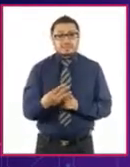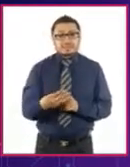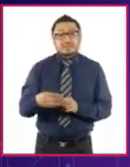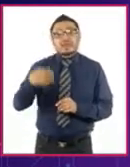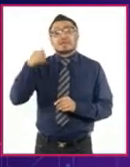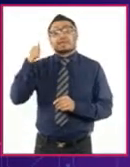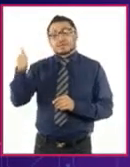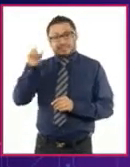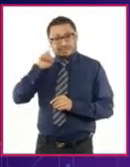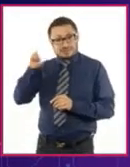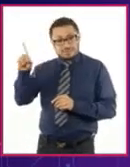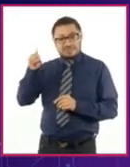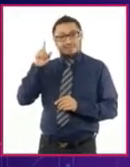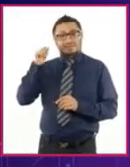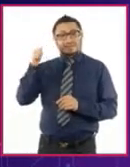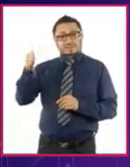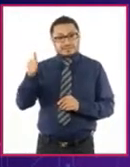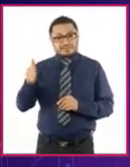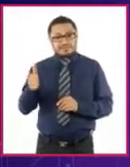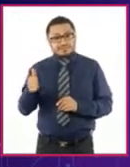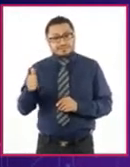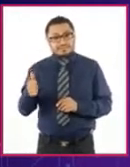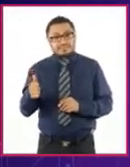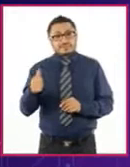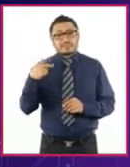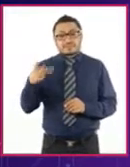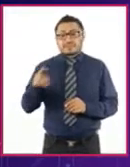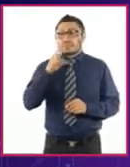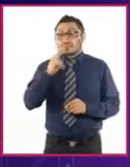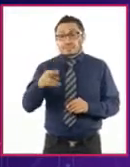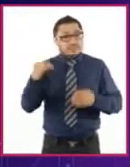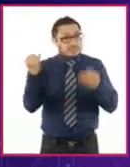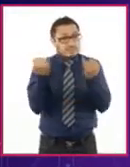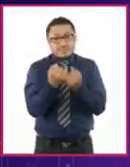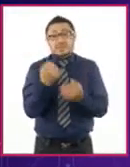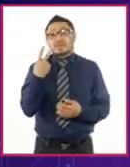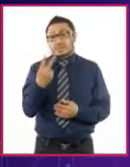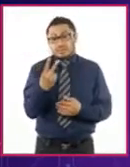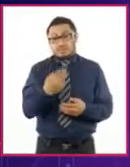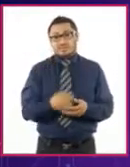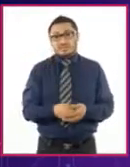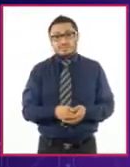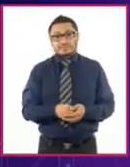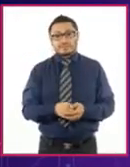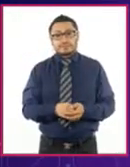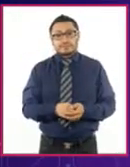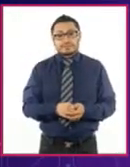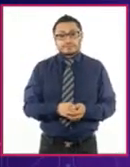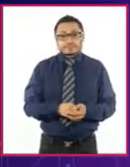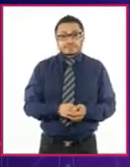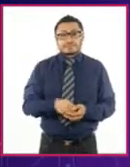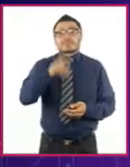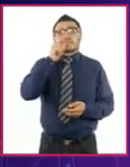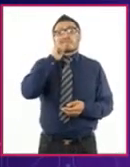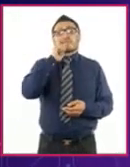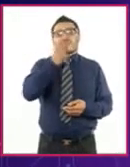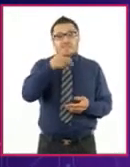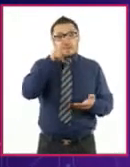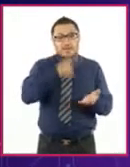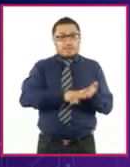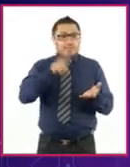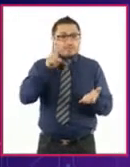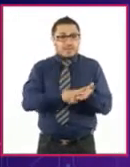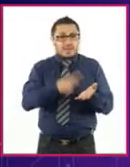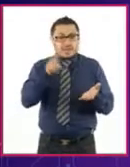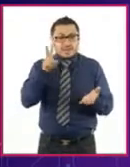lado derecho de la igualdad, cuyo resultado es igual a 2. Es decir, el valor desconocido de